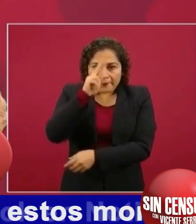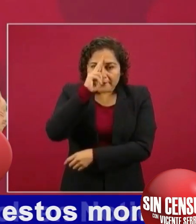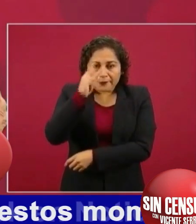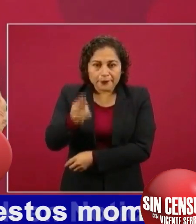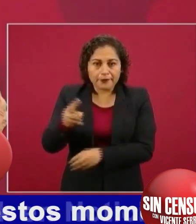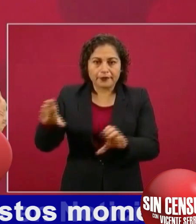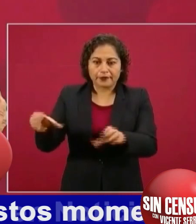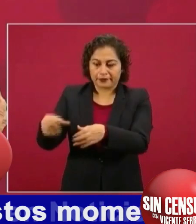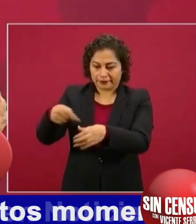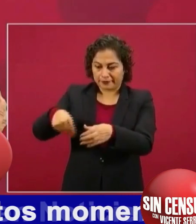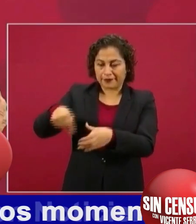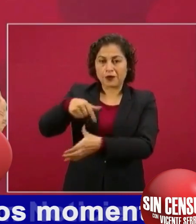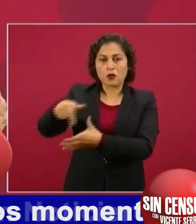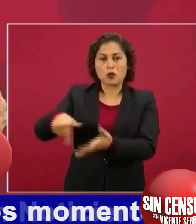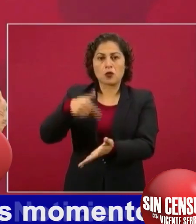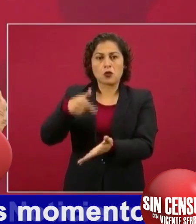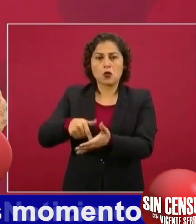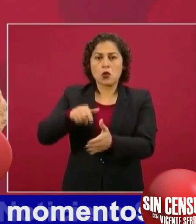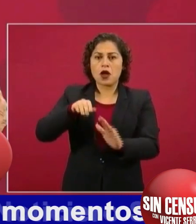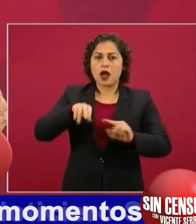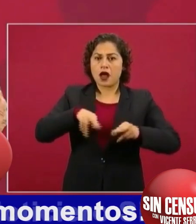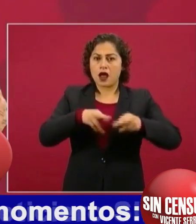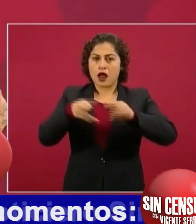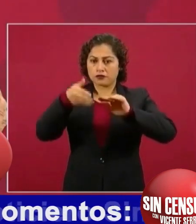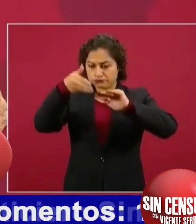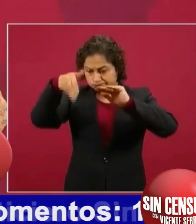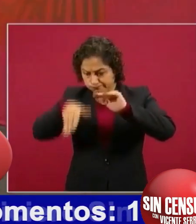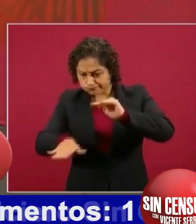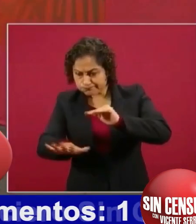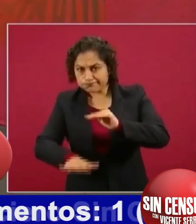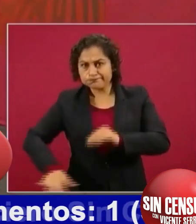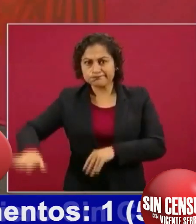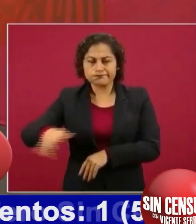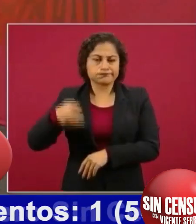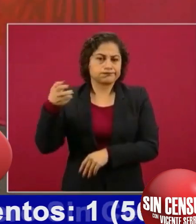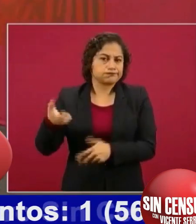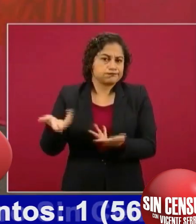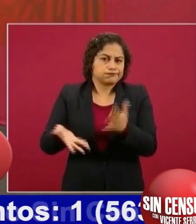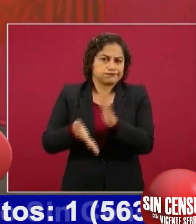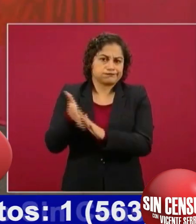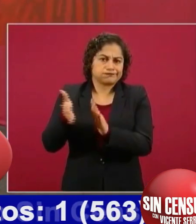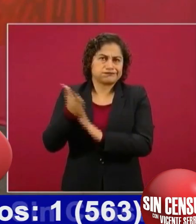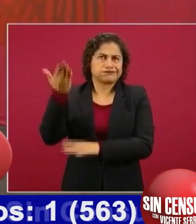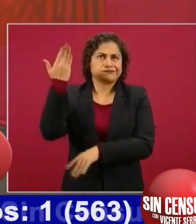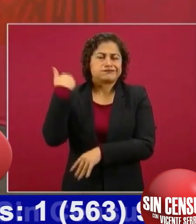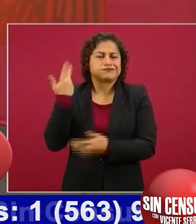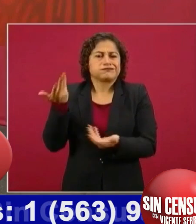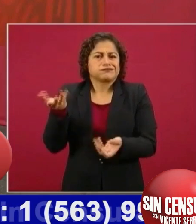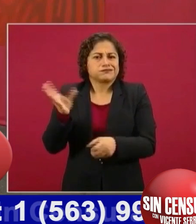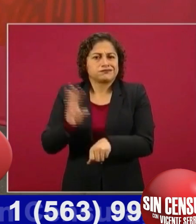en las zonas más bajas, y íbamos a tener